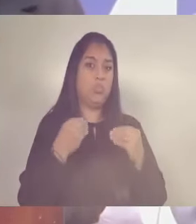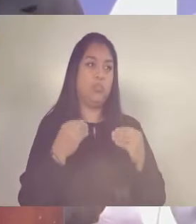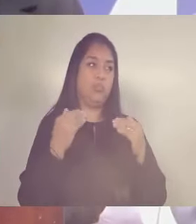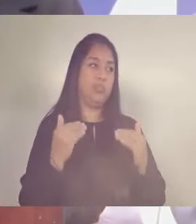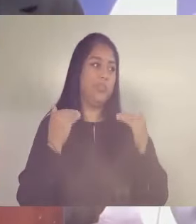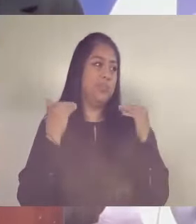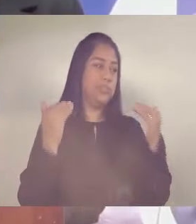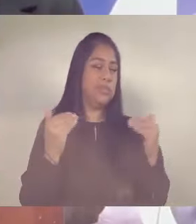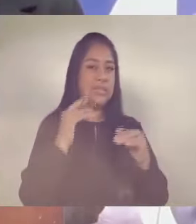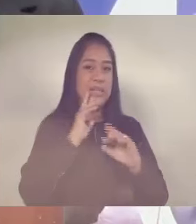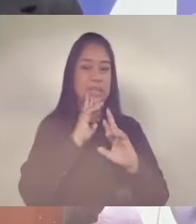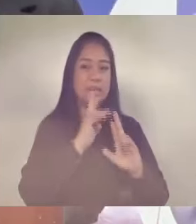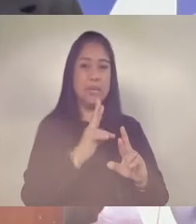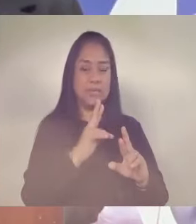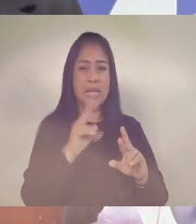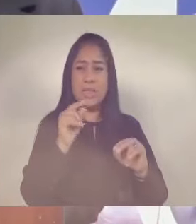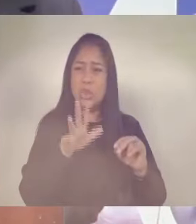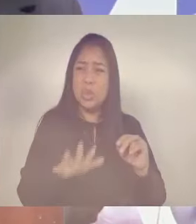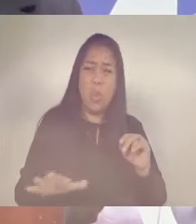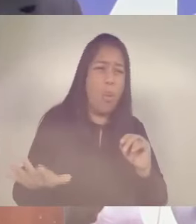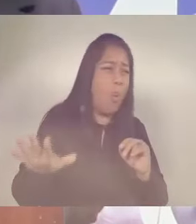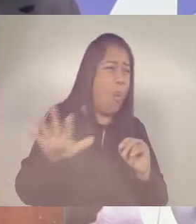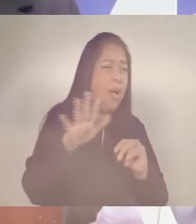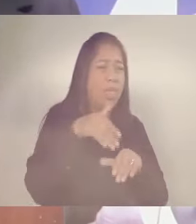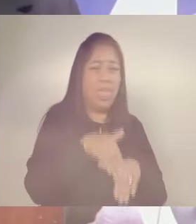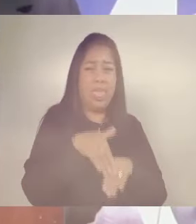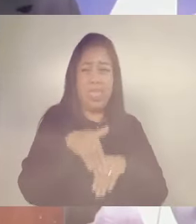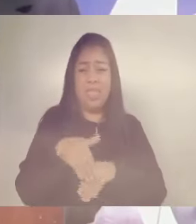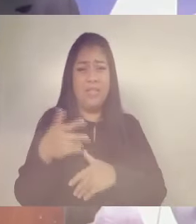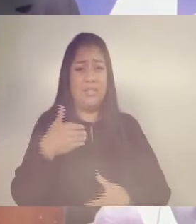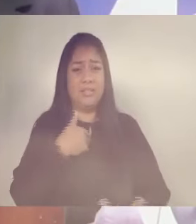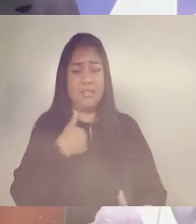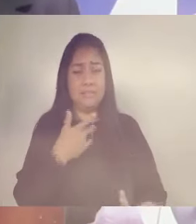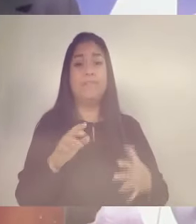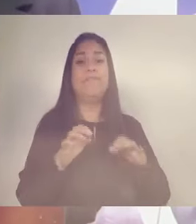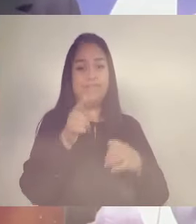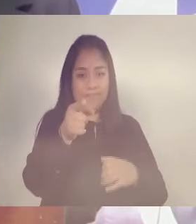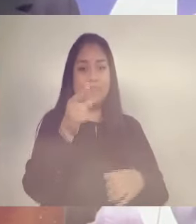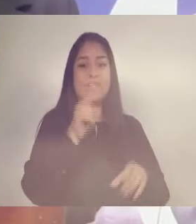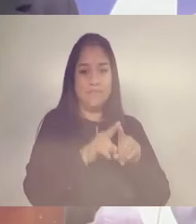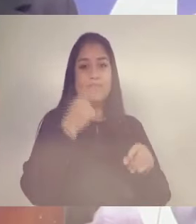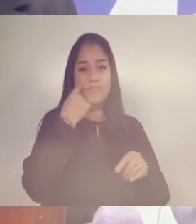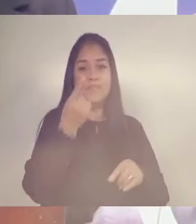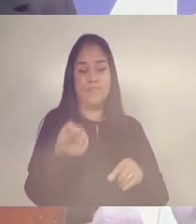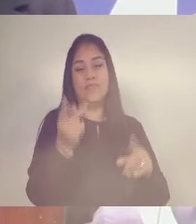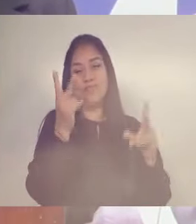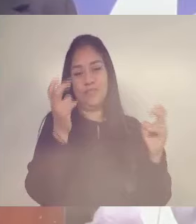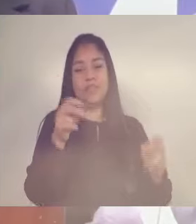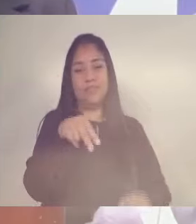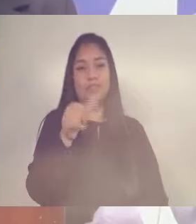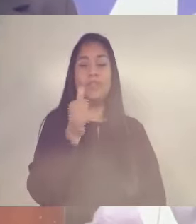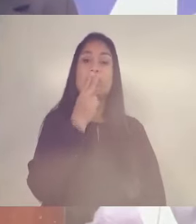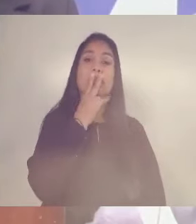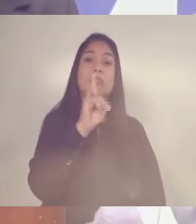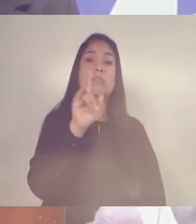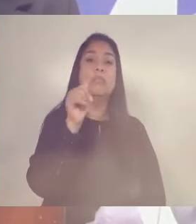respuesta en paralelo a todos los daños que hemos encontrado. Y eso es un poco lo que nos está sucediendo en el caso de Nahualate y otros